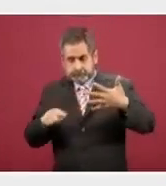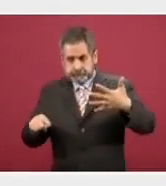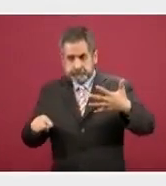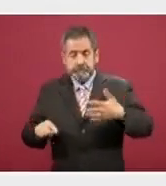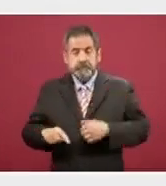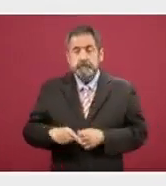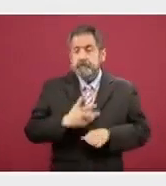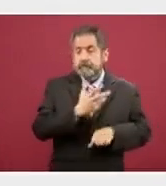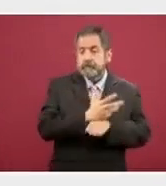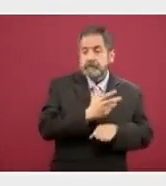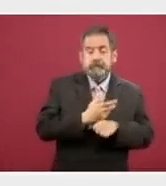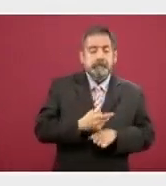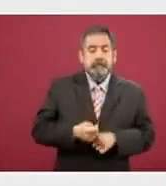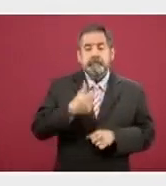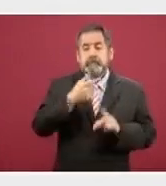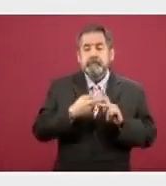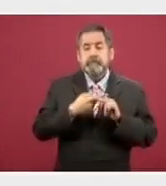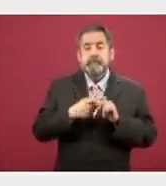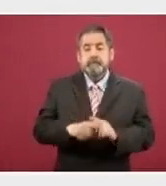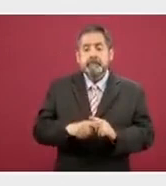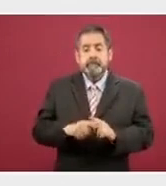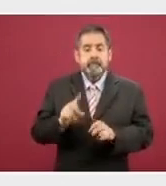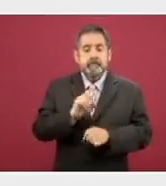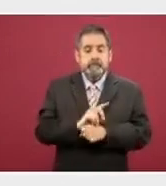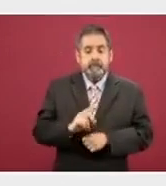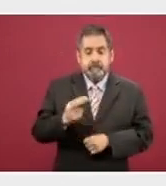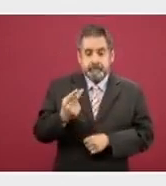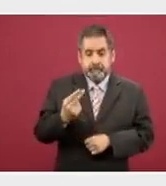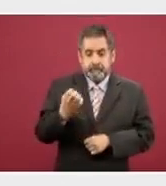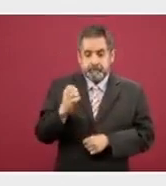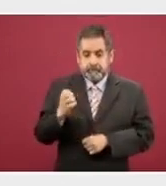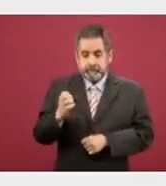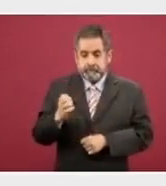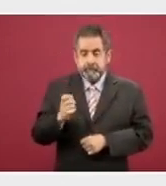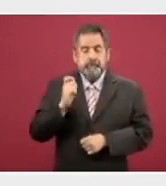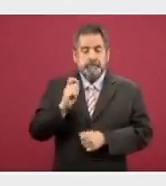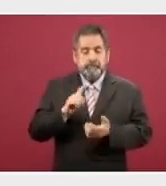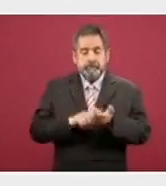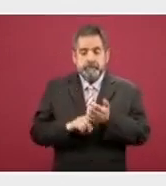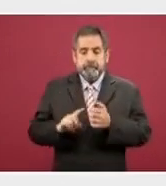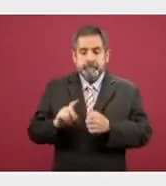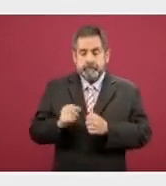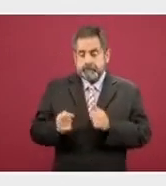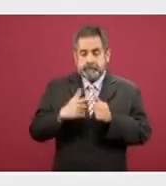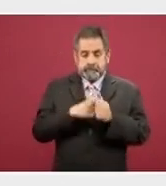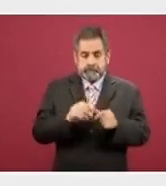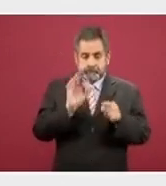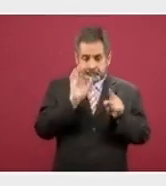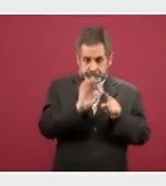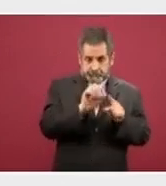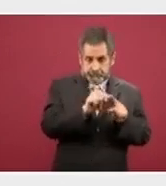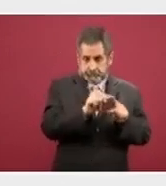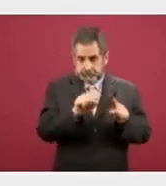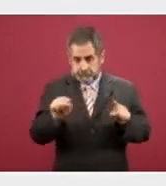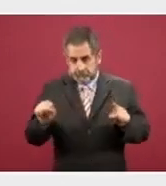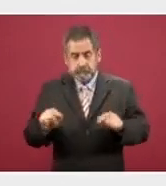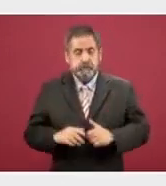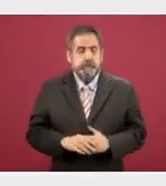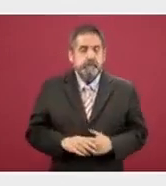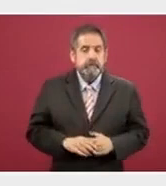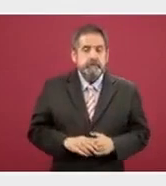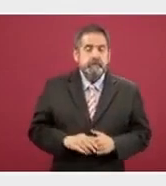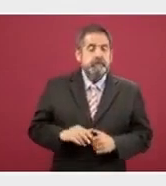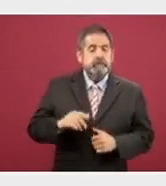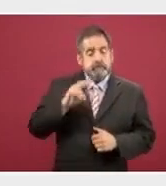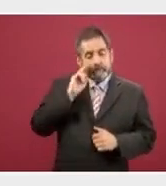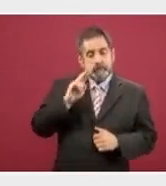Unidos empezó su primer caso detectado el 25 de enero, que corresponde al primer punto. Y por lo tanto se puede